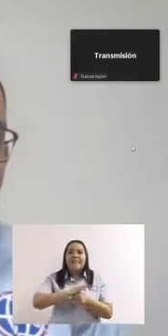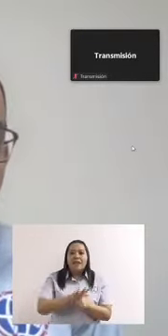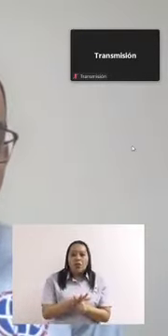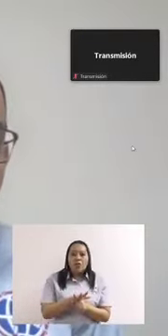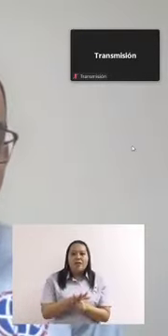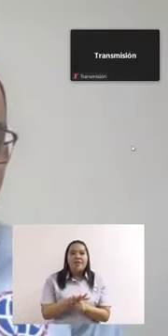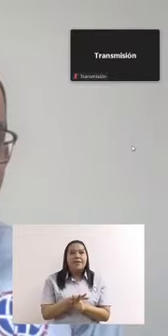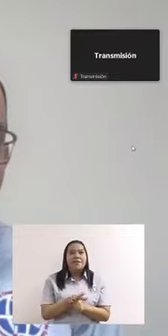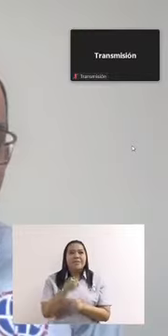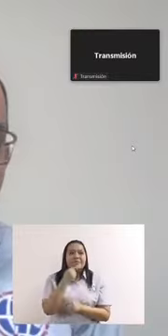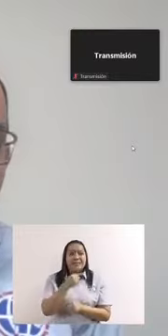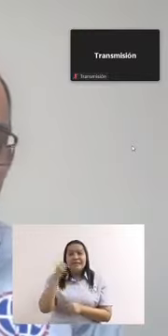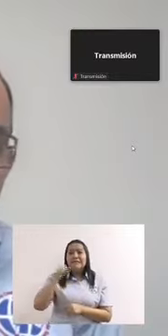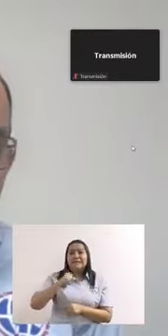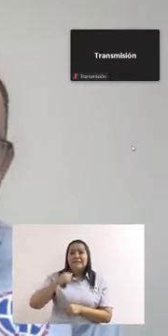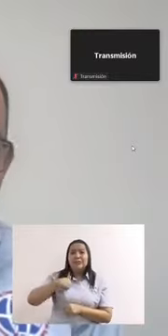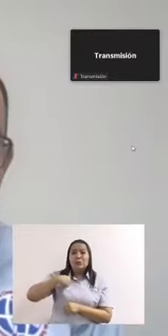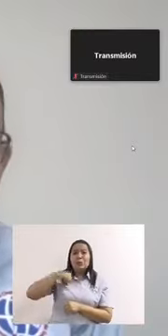perdido la audición